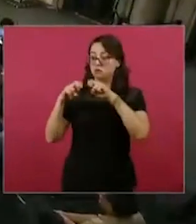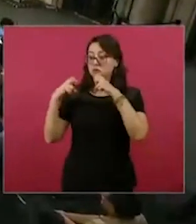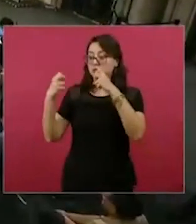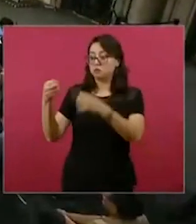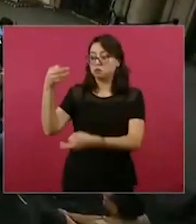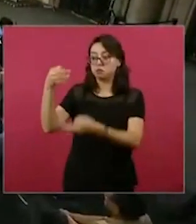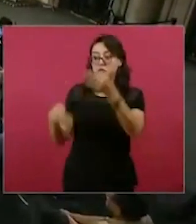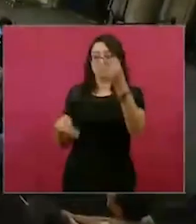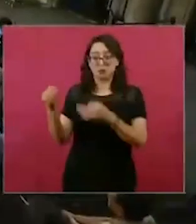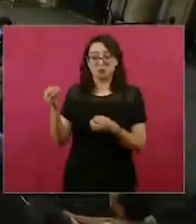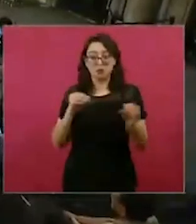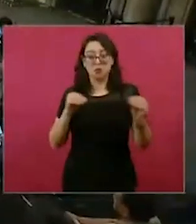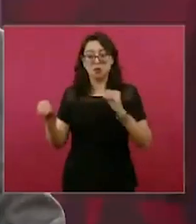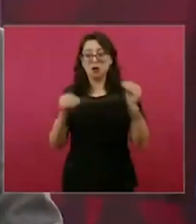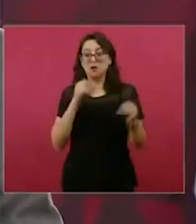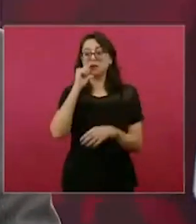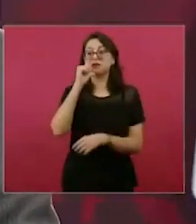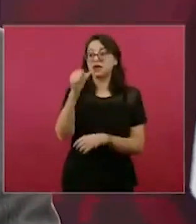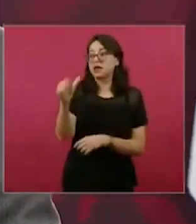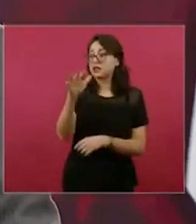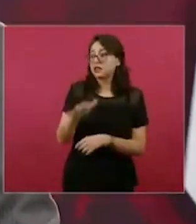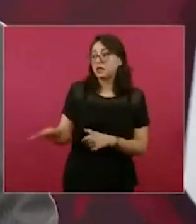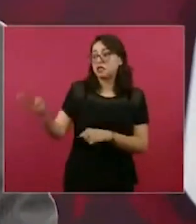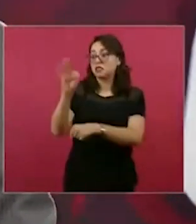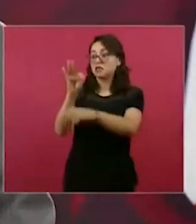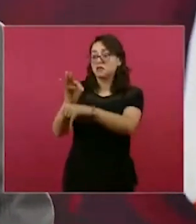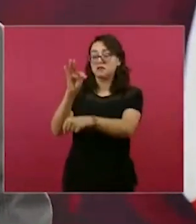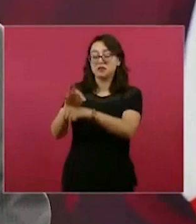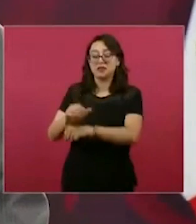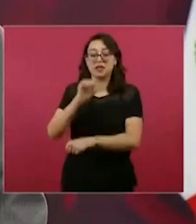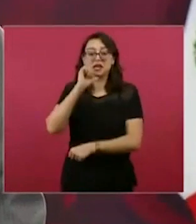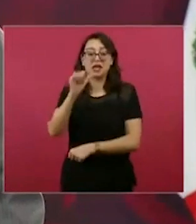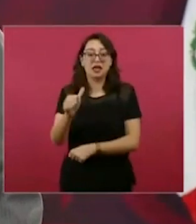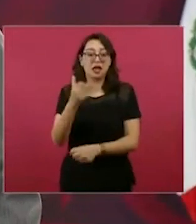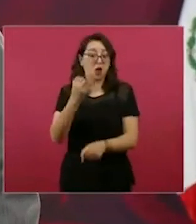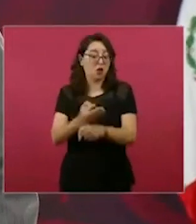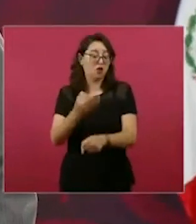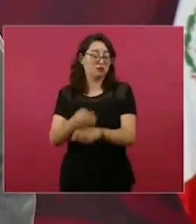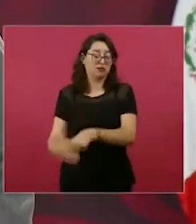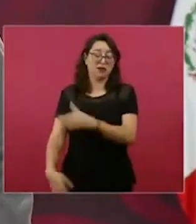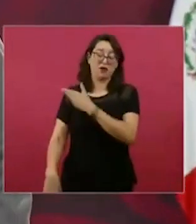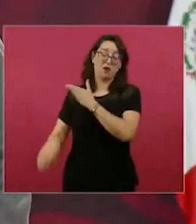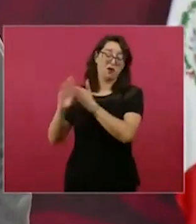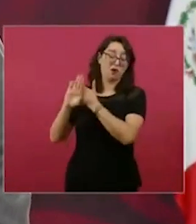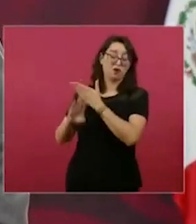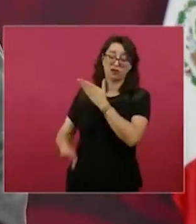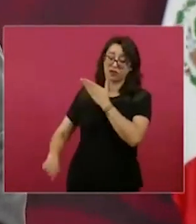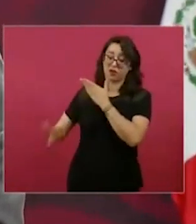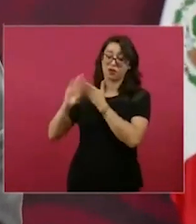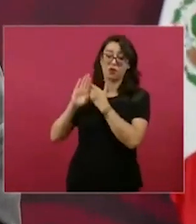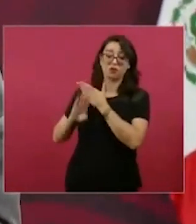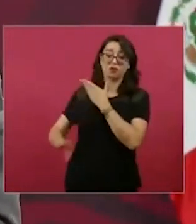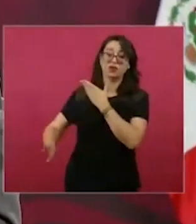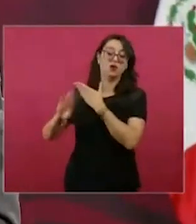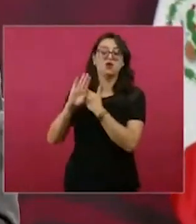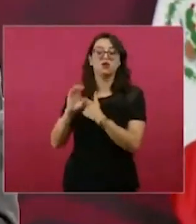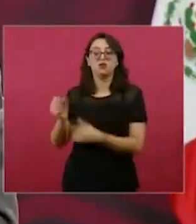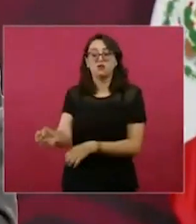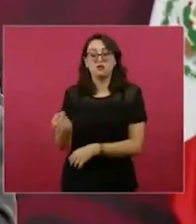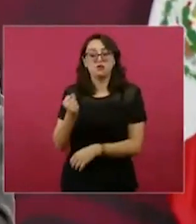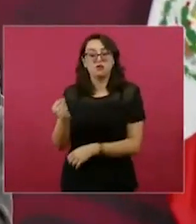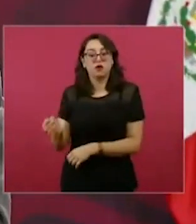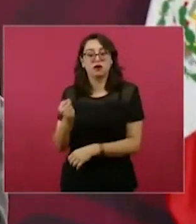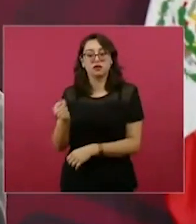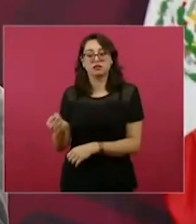se le pregunta a subsecretario Hugo López gatel sí se estará aplicando ya la vacuna patria para cuando inicie la campaña de vacunación